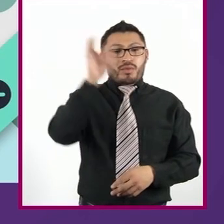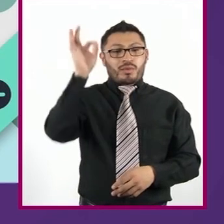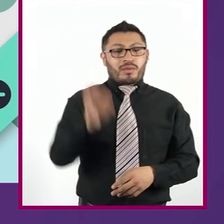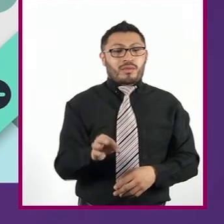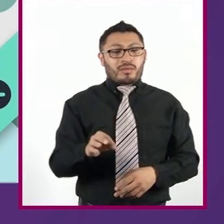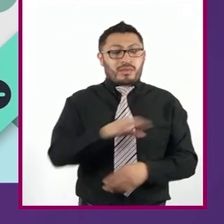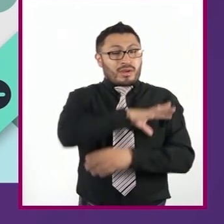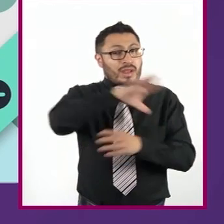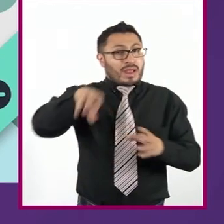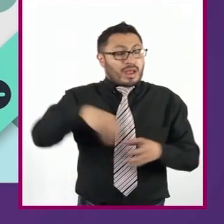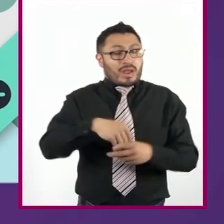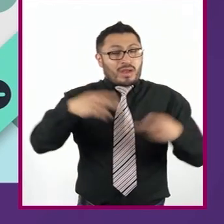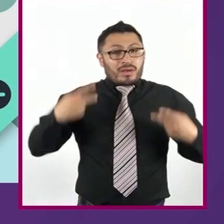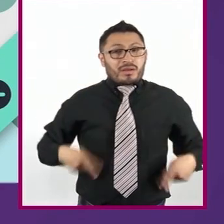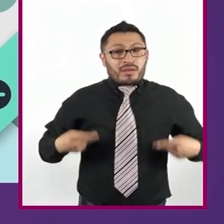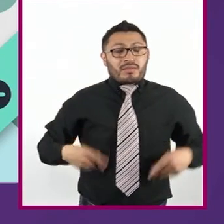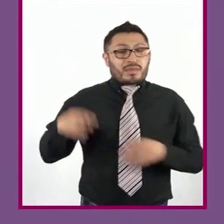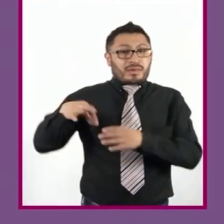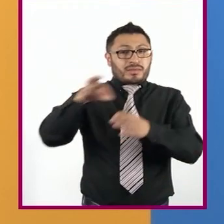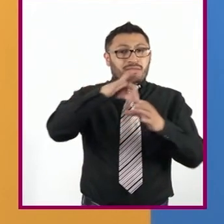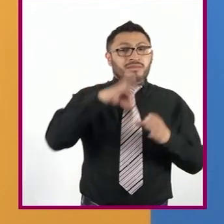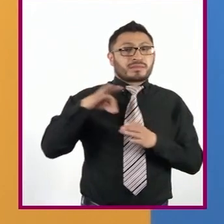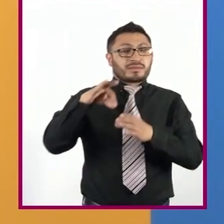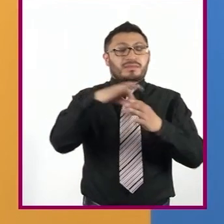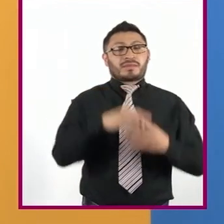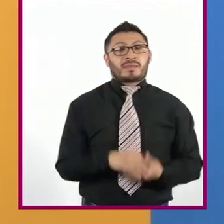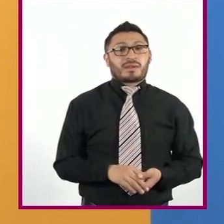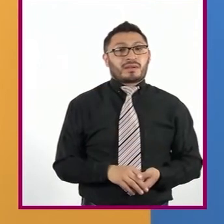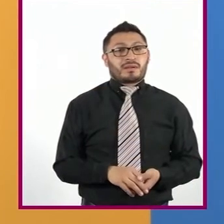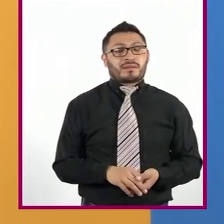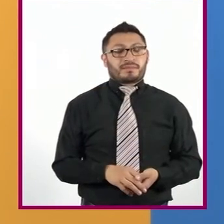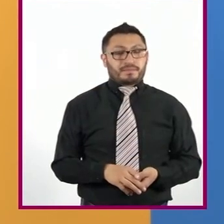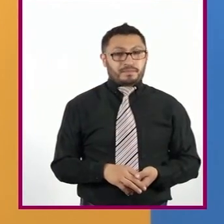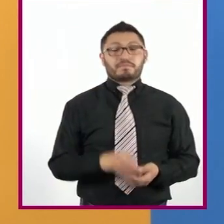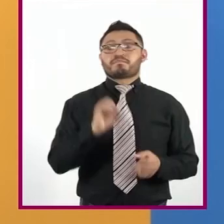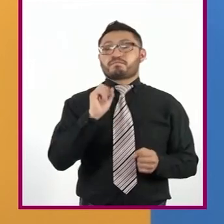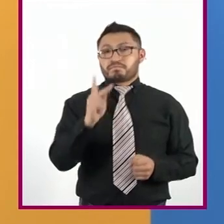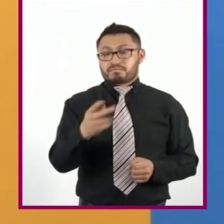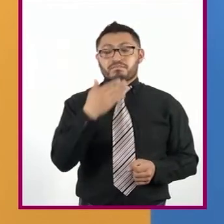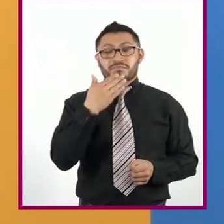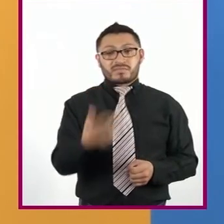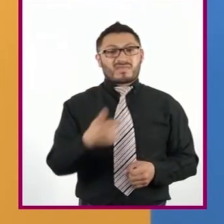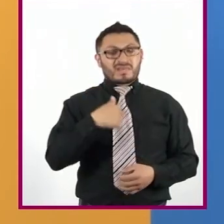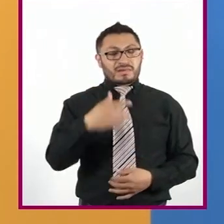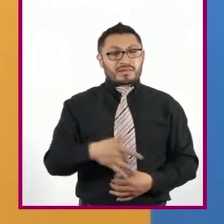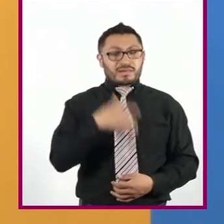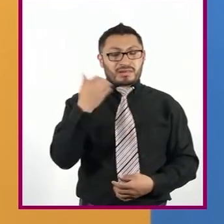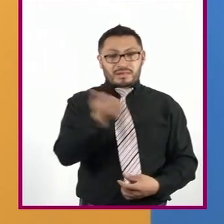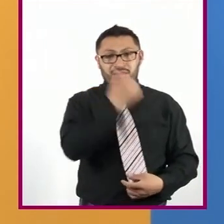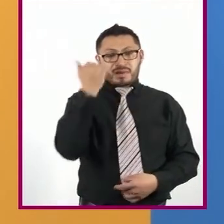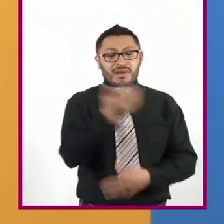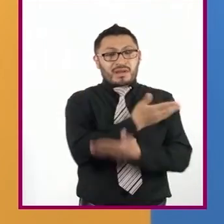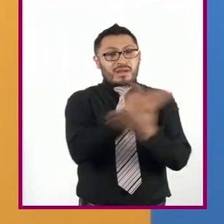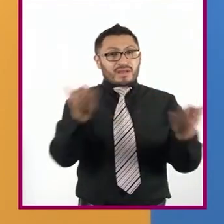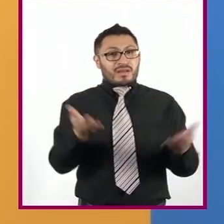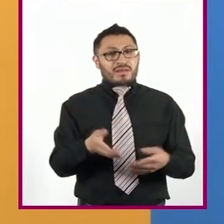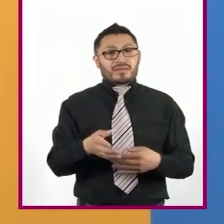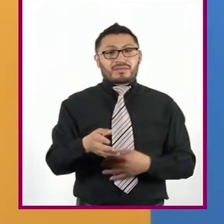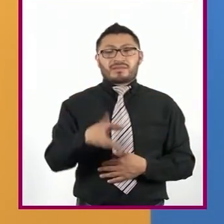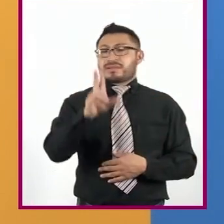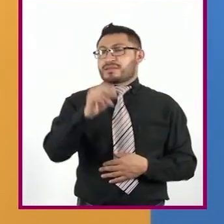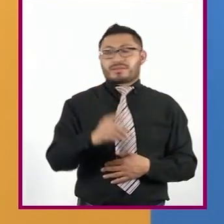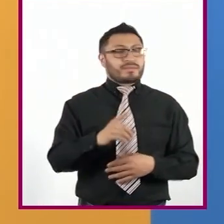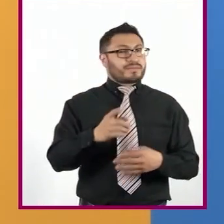33.8% de la población votante. Maestra Isabel, siento que nuestras alumnas y alumnos no se